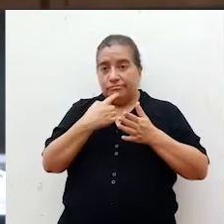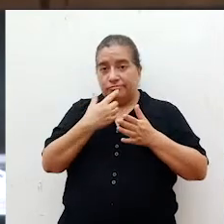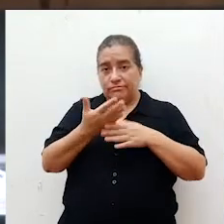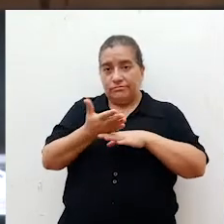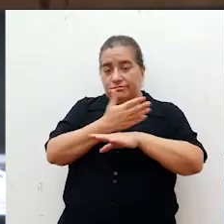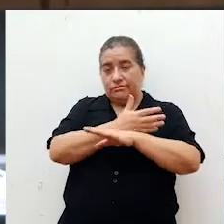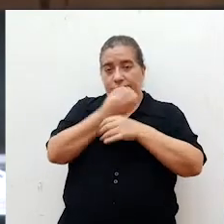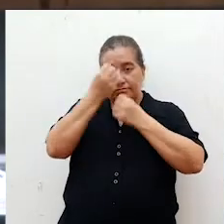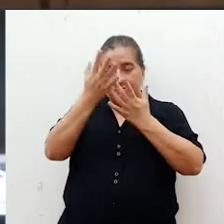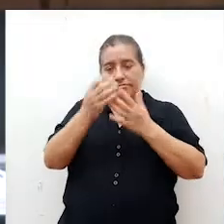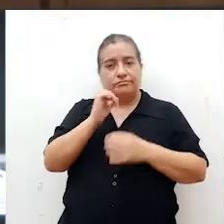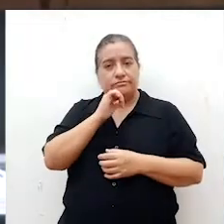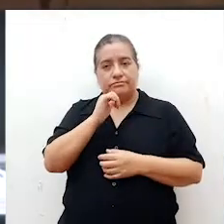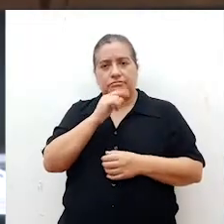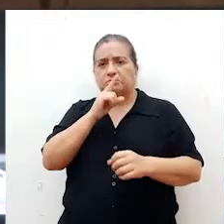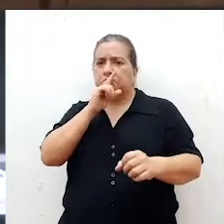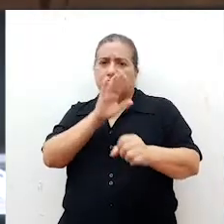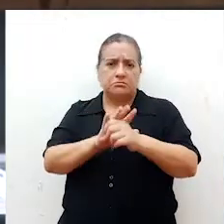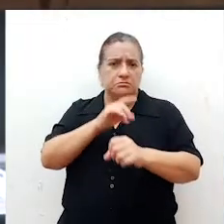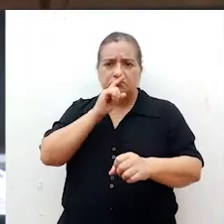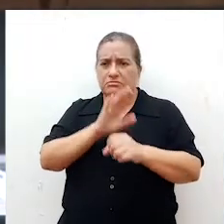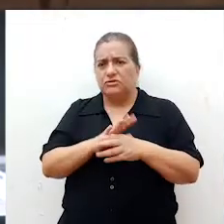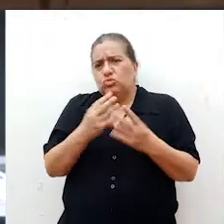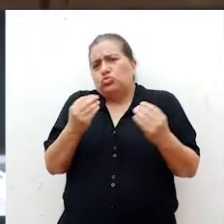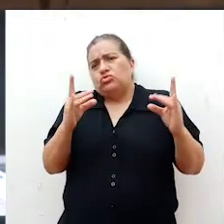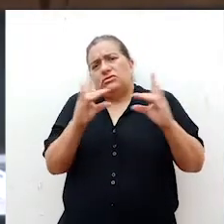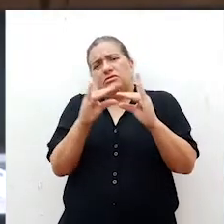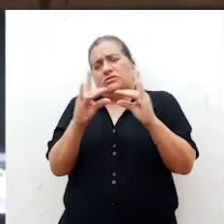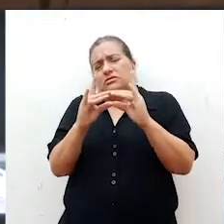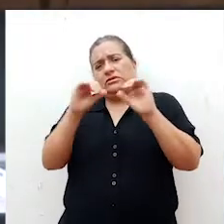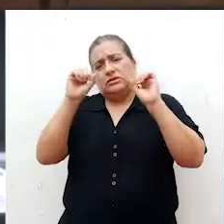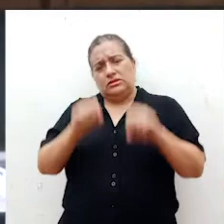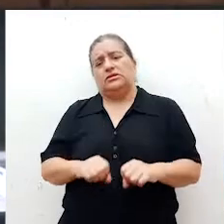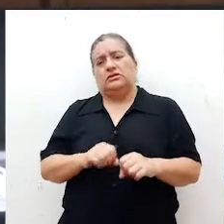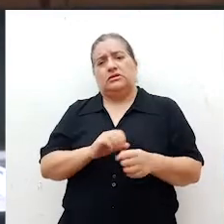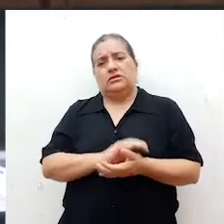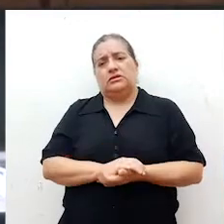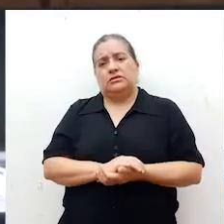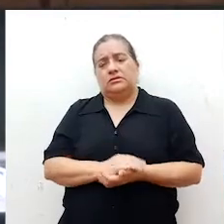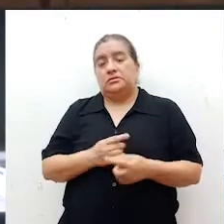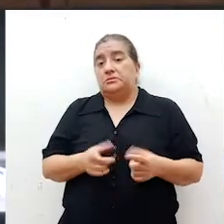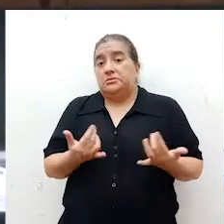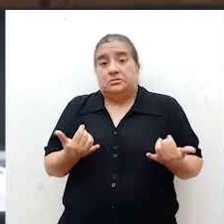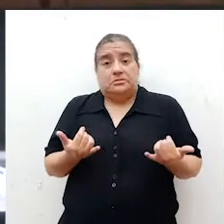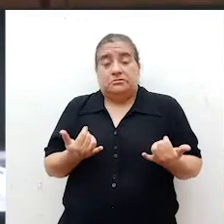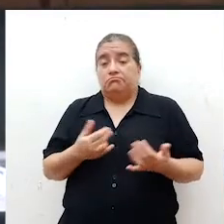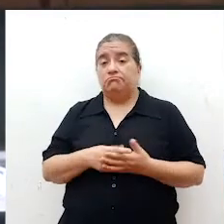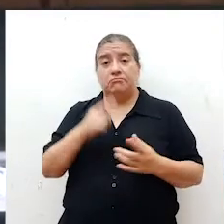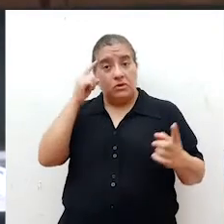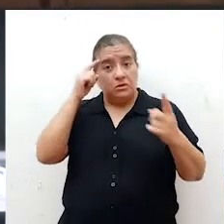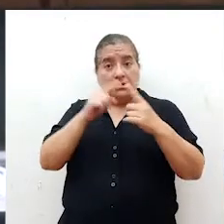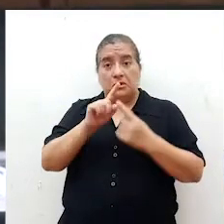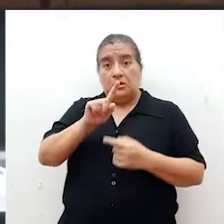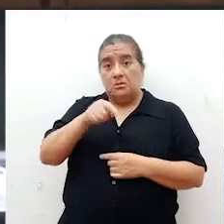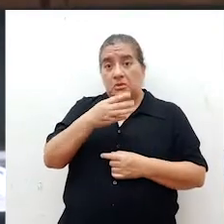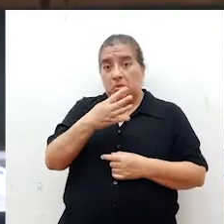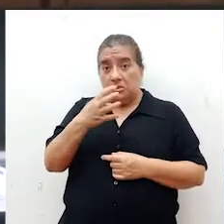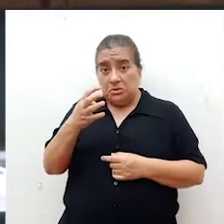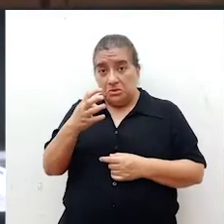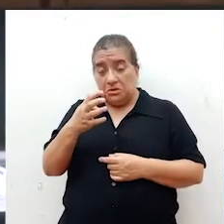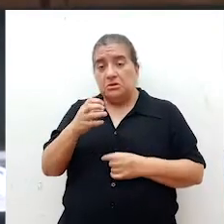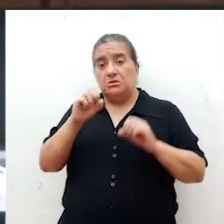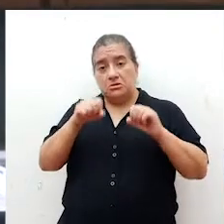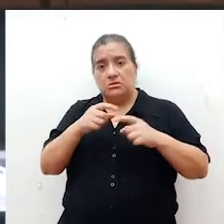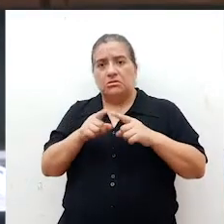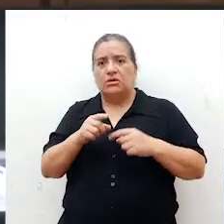cumplido con ninguna de las cifras que se dijo. Se prometieron muchas camas UCI, pero